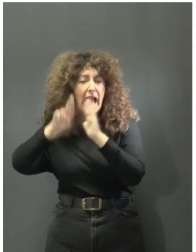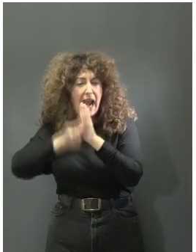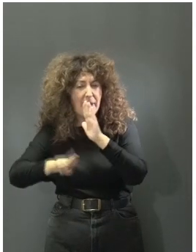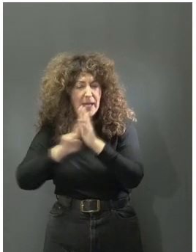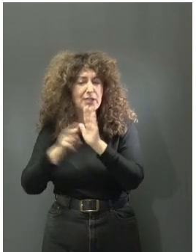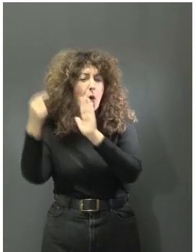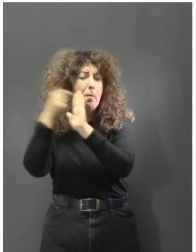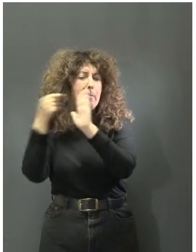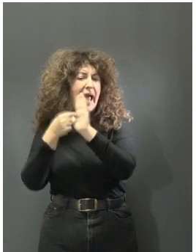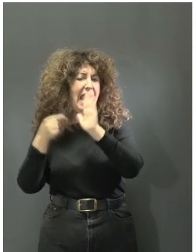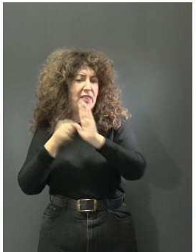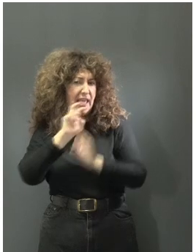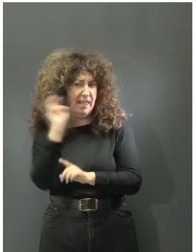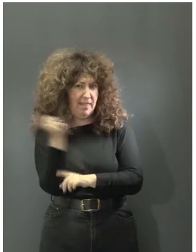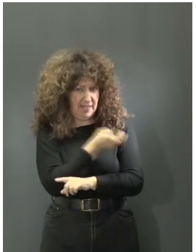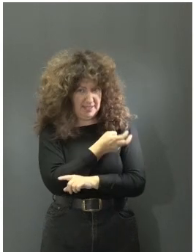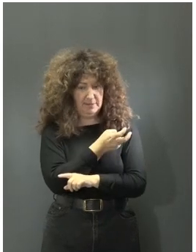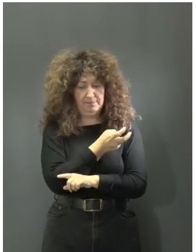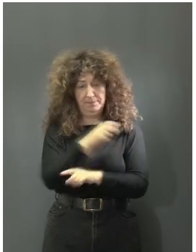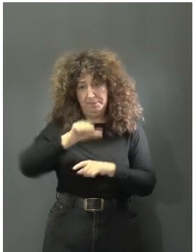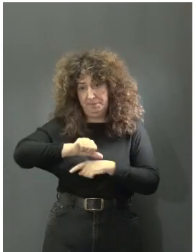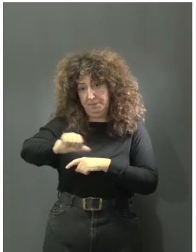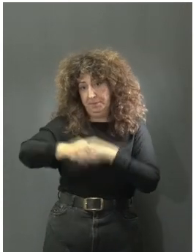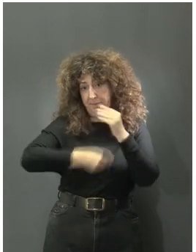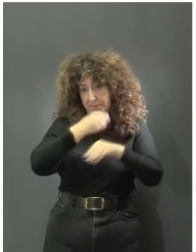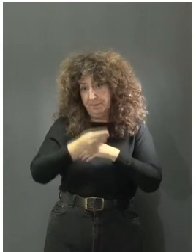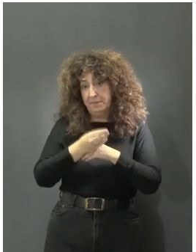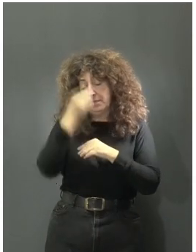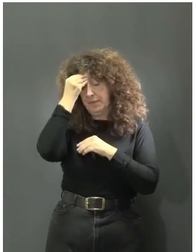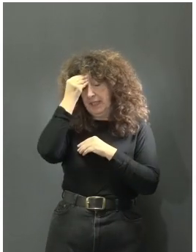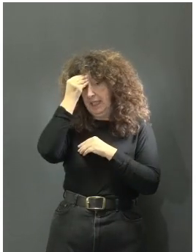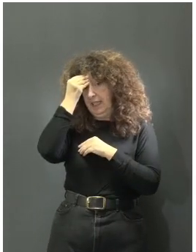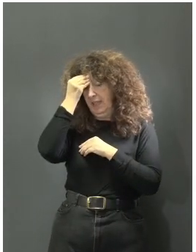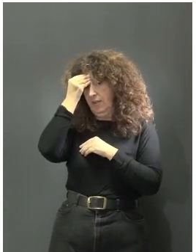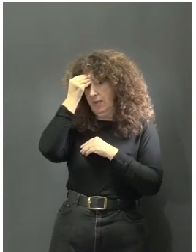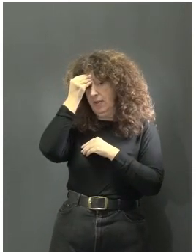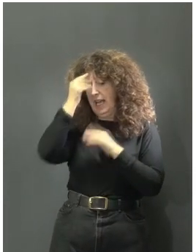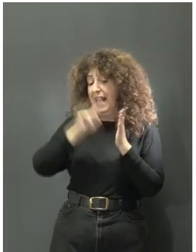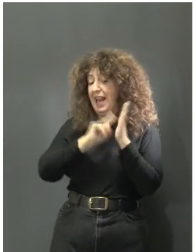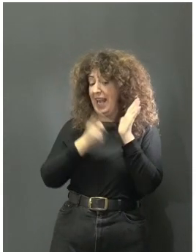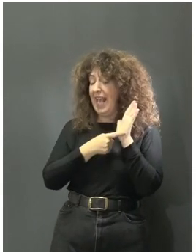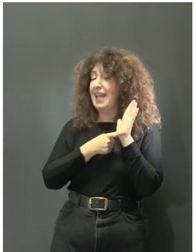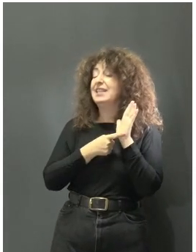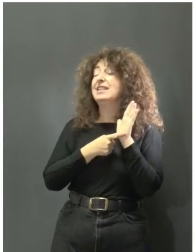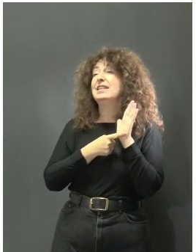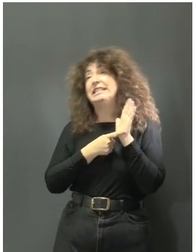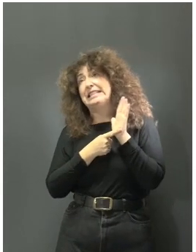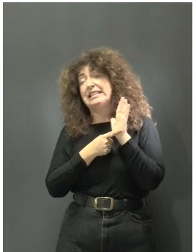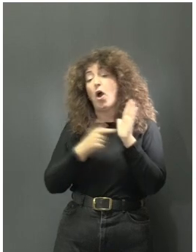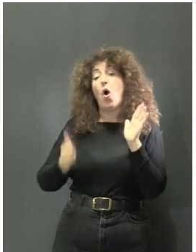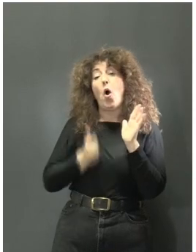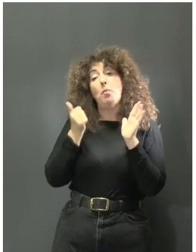medidas que se vayan a poner en marcha, ¿no? Y creo que sí que puede ser una oportunidad perdida si